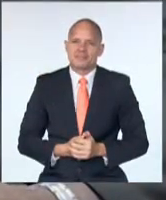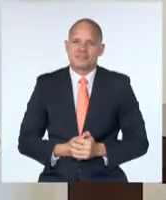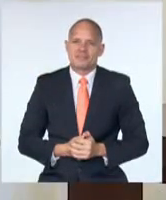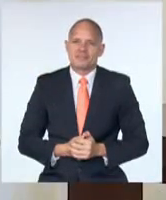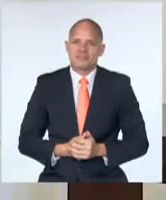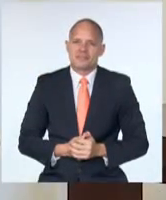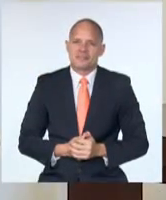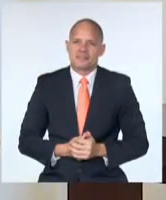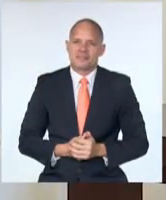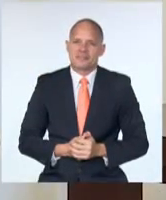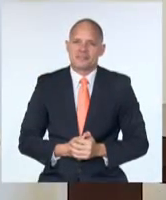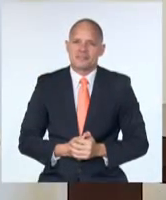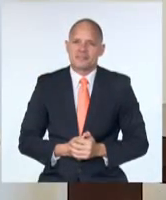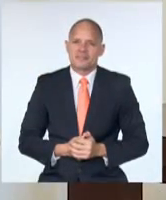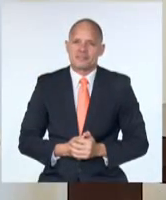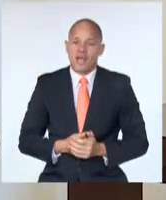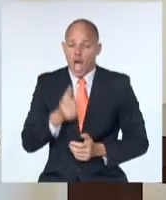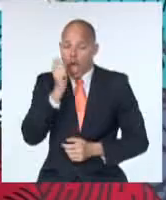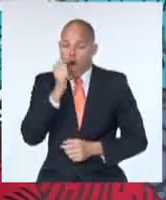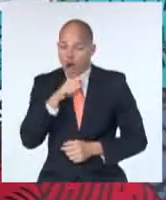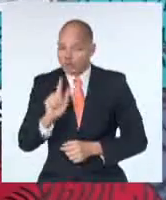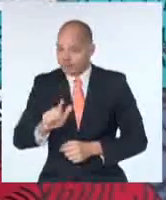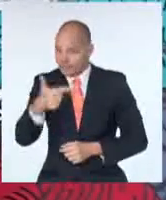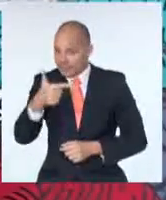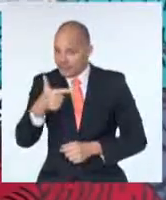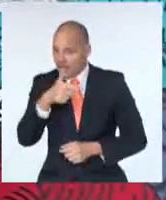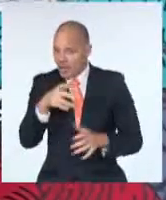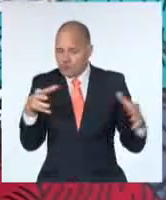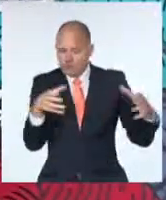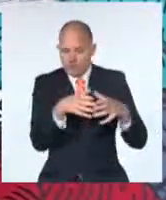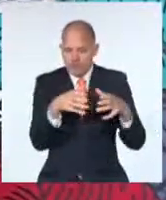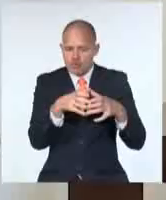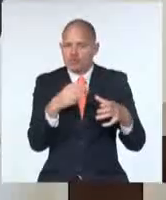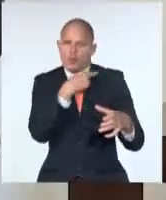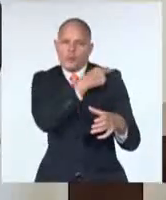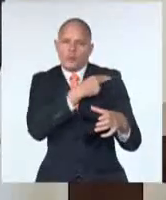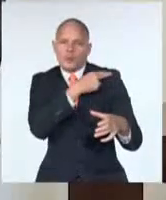El vicepresidente Mbumba encabeza la delegación de Namibia a la cumbre del